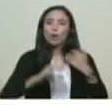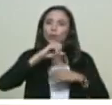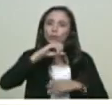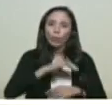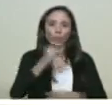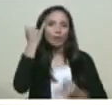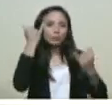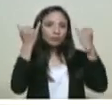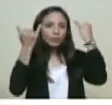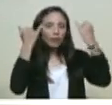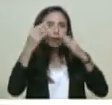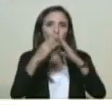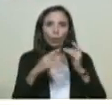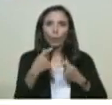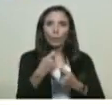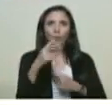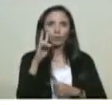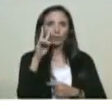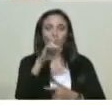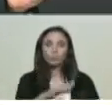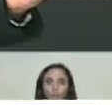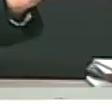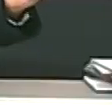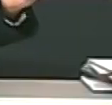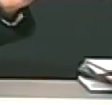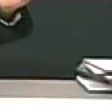la idea, en las transacciones. 500 bolívares,